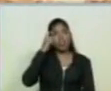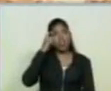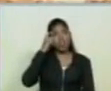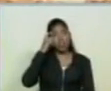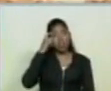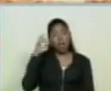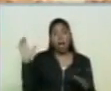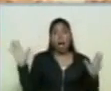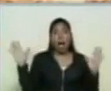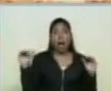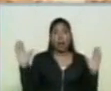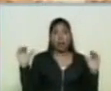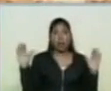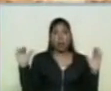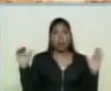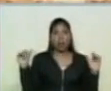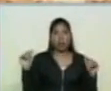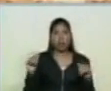Arcángel, ¿verdad?